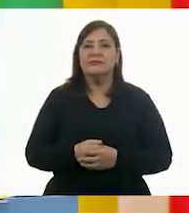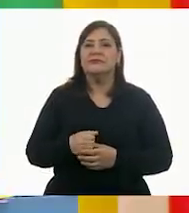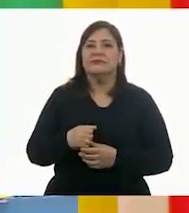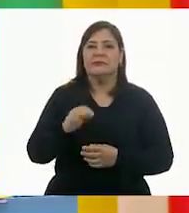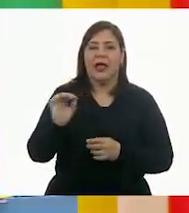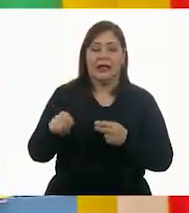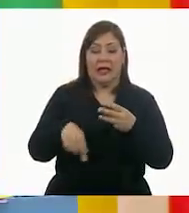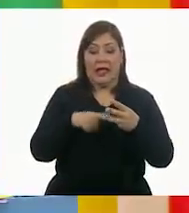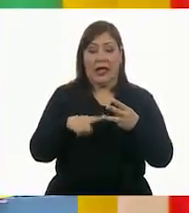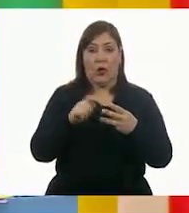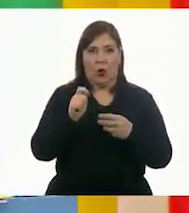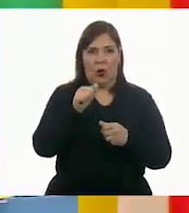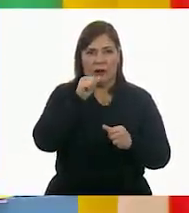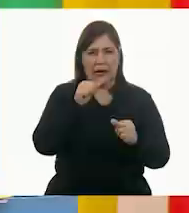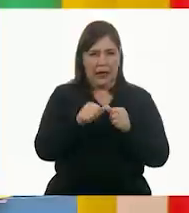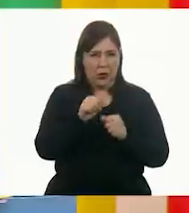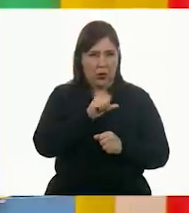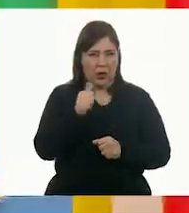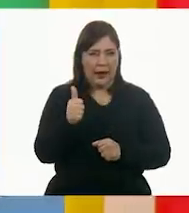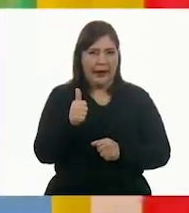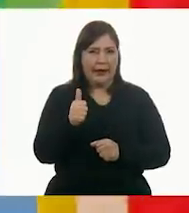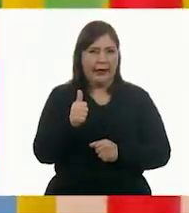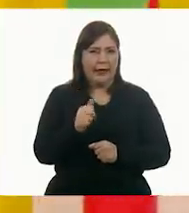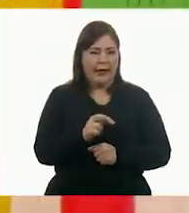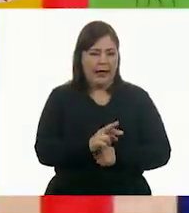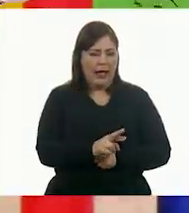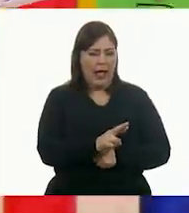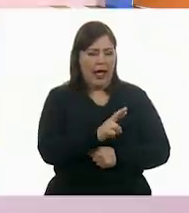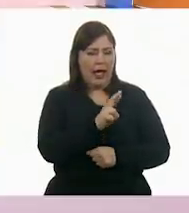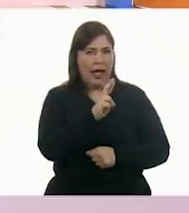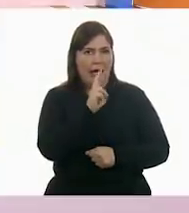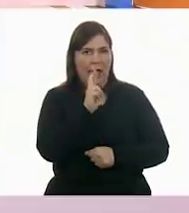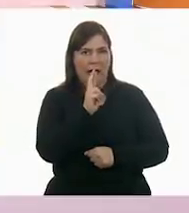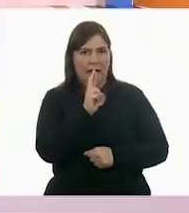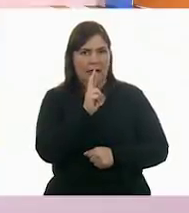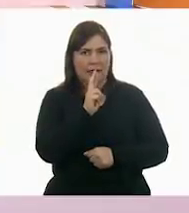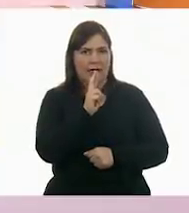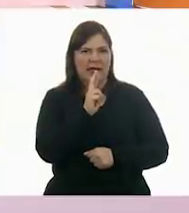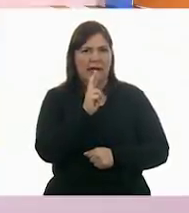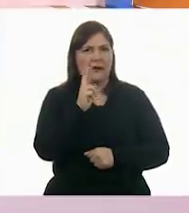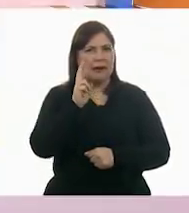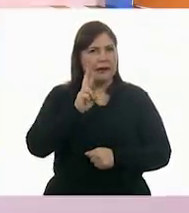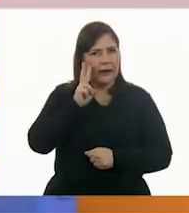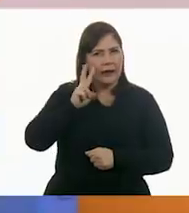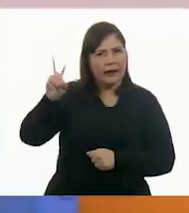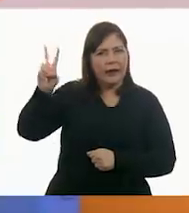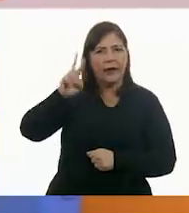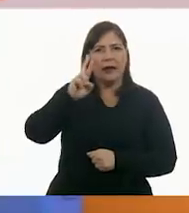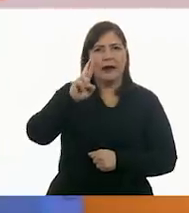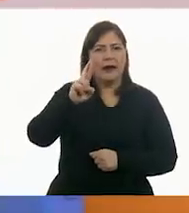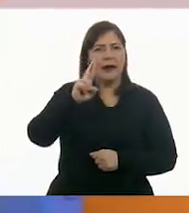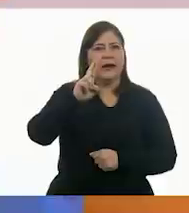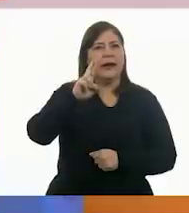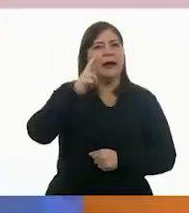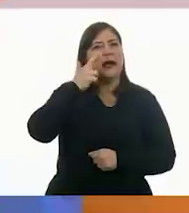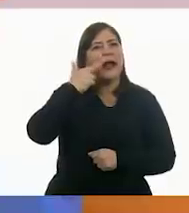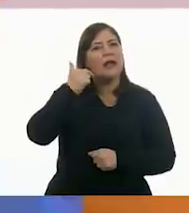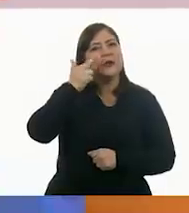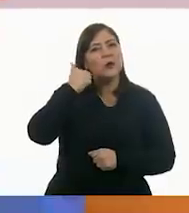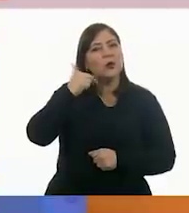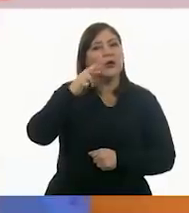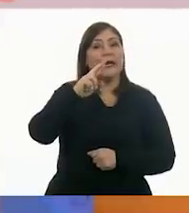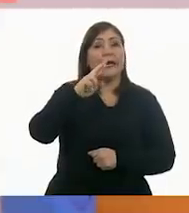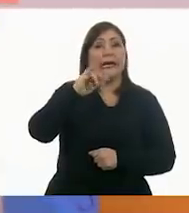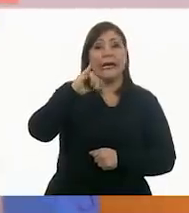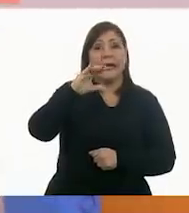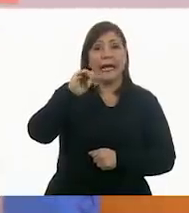Siguiente letra es la R de ratón o Rita. O Ricardo. O